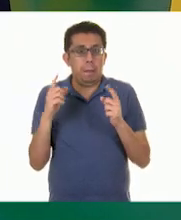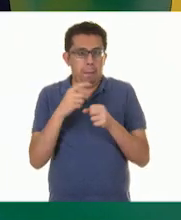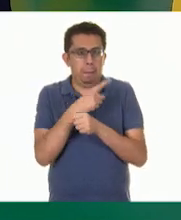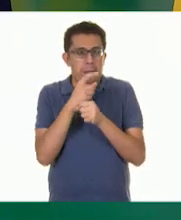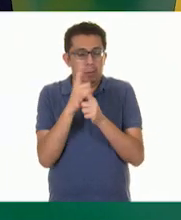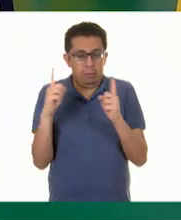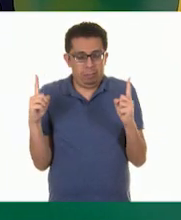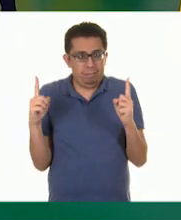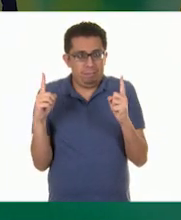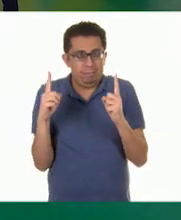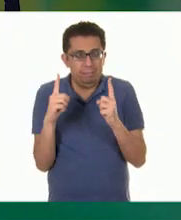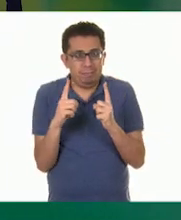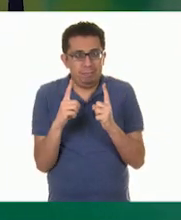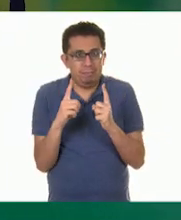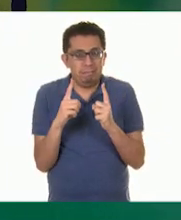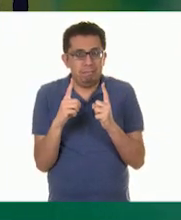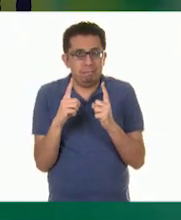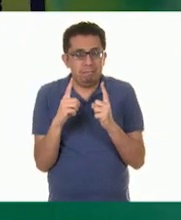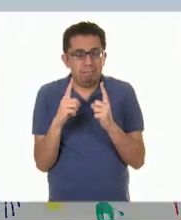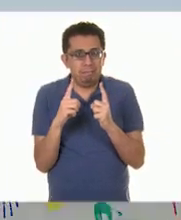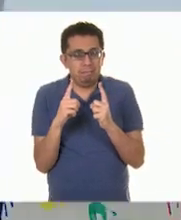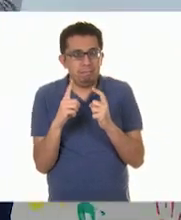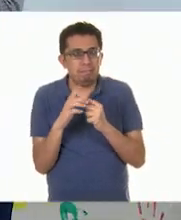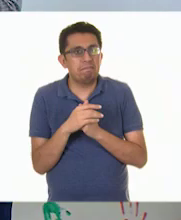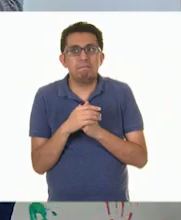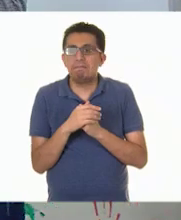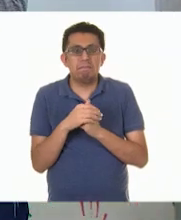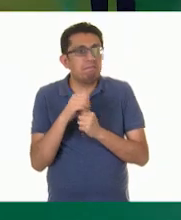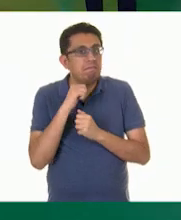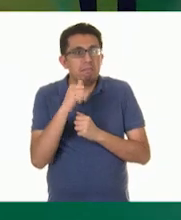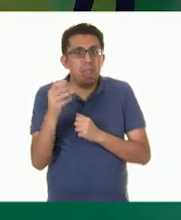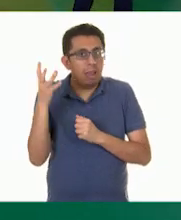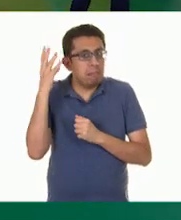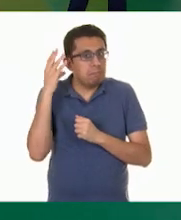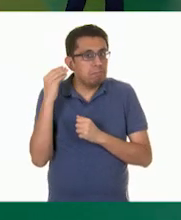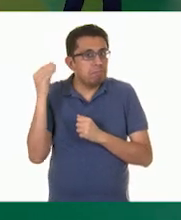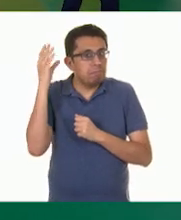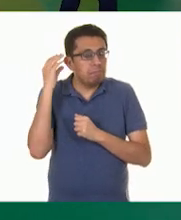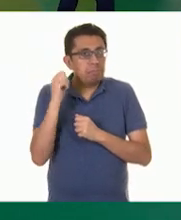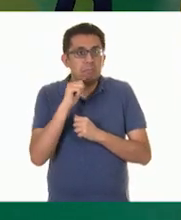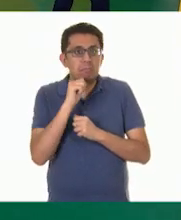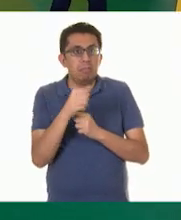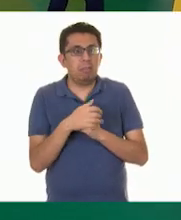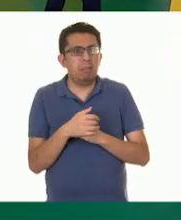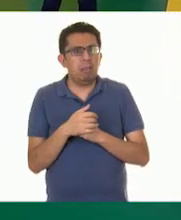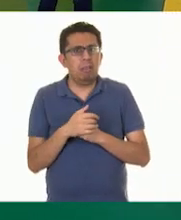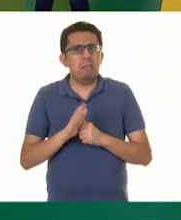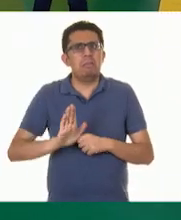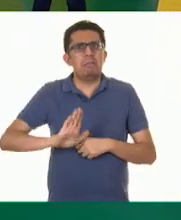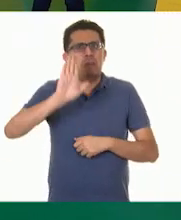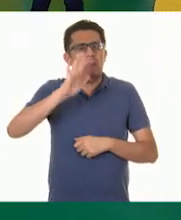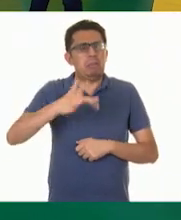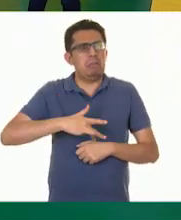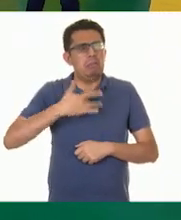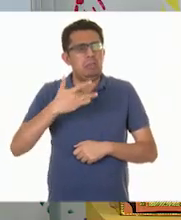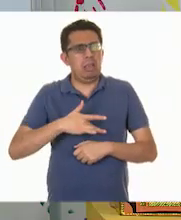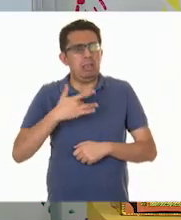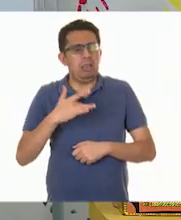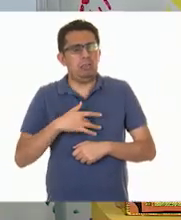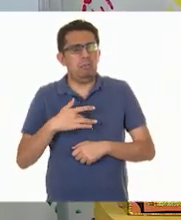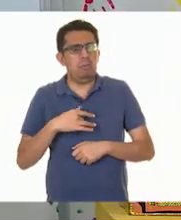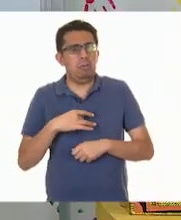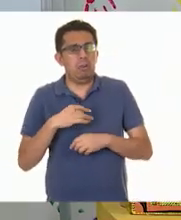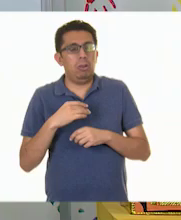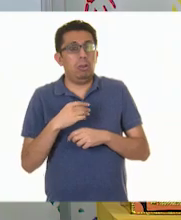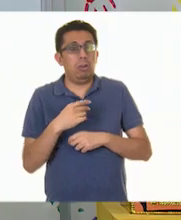Alexia? No, No. no escucho nada. A ver, de hecho hasta se siente como si el sonido rebotara, como si no